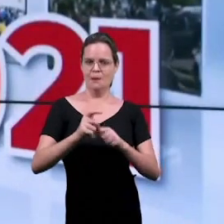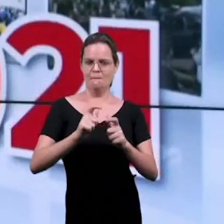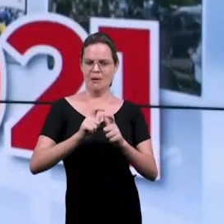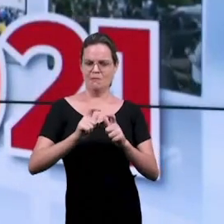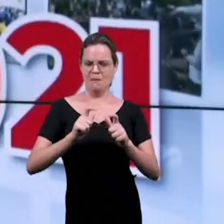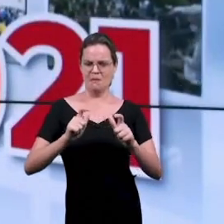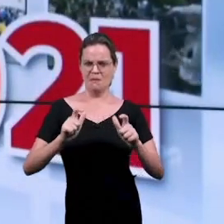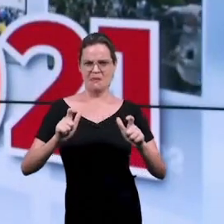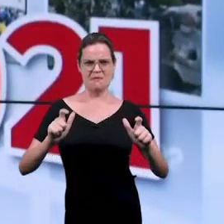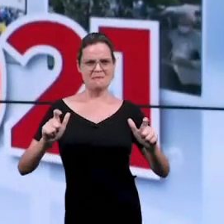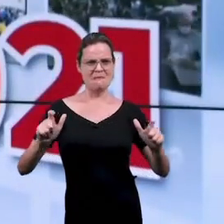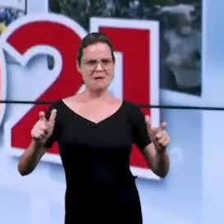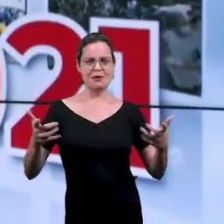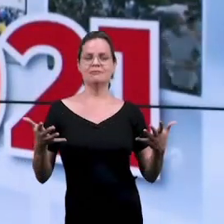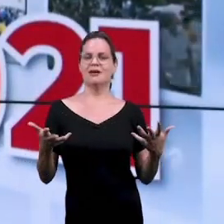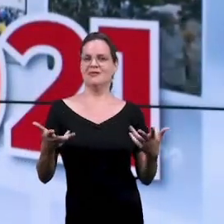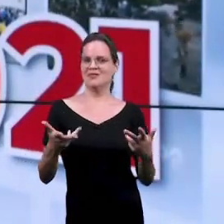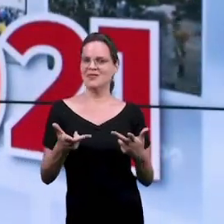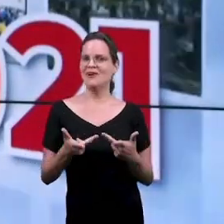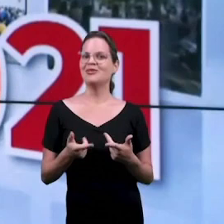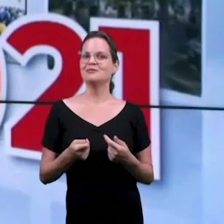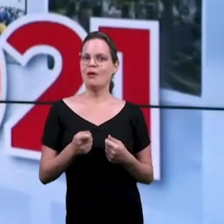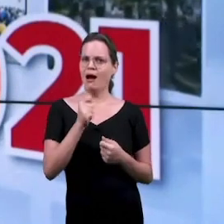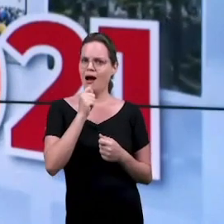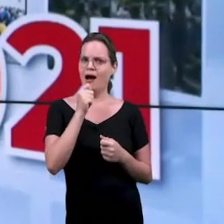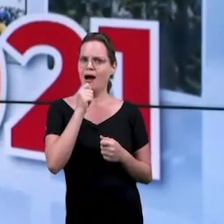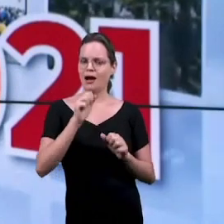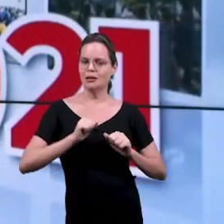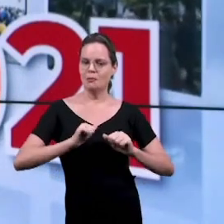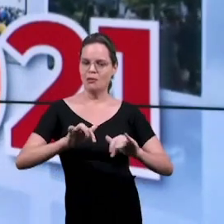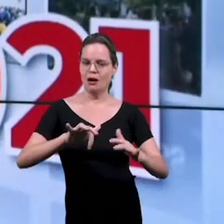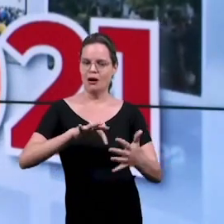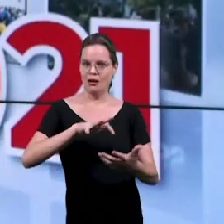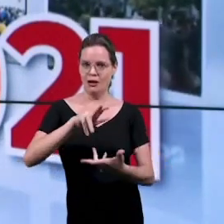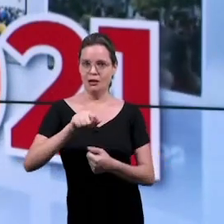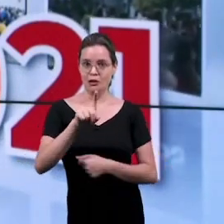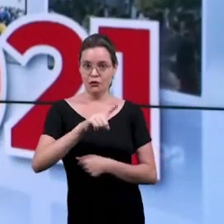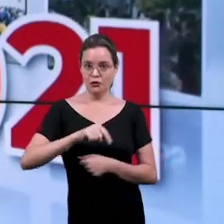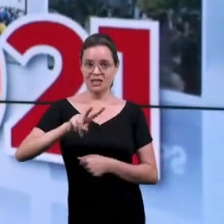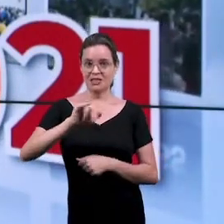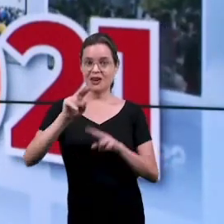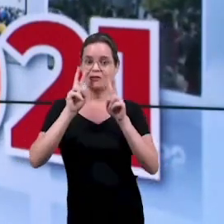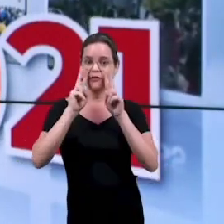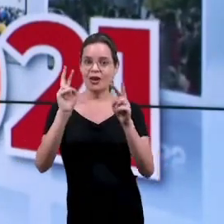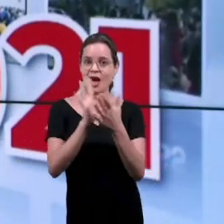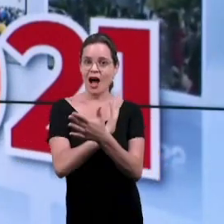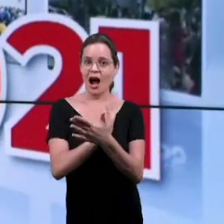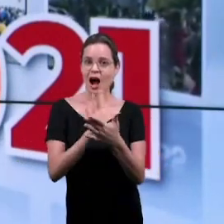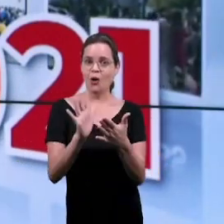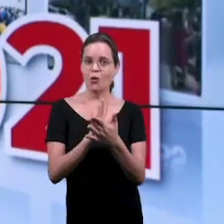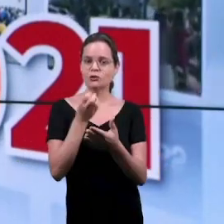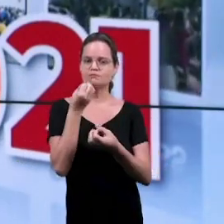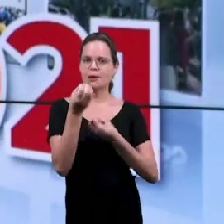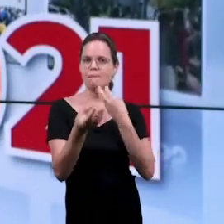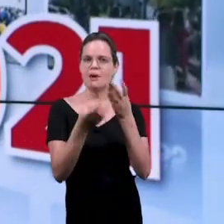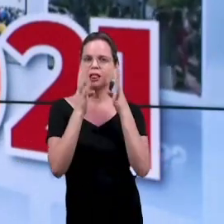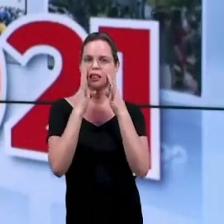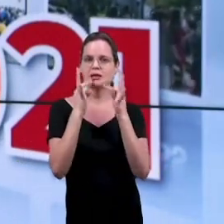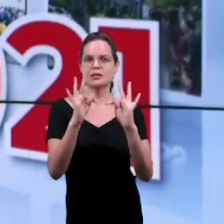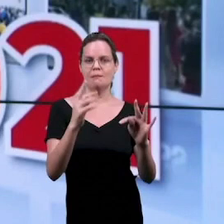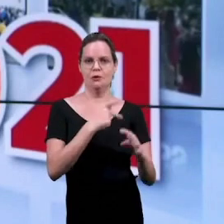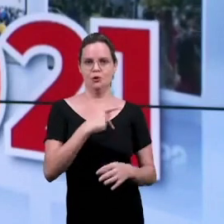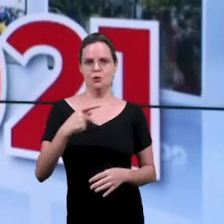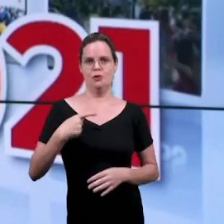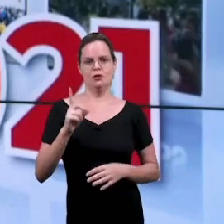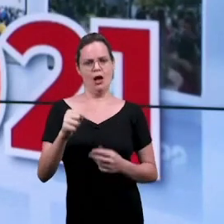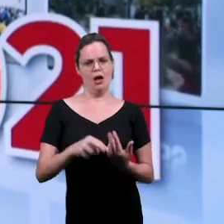La obra en el exterior creció de manera maravillosa, aún con la situación de la pandemia. Y usted va a escuchar ahora